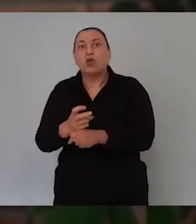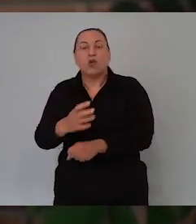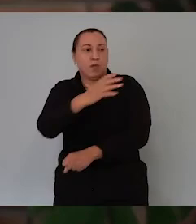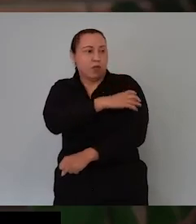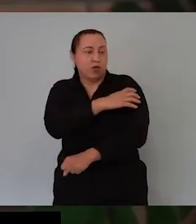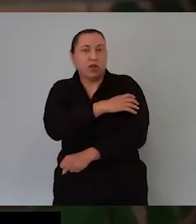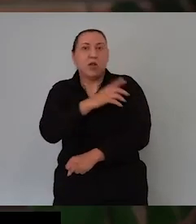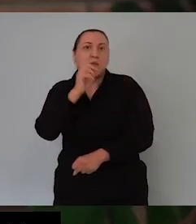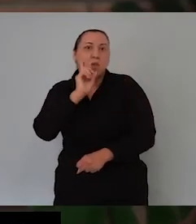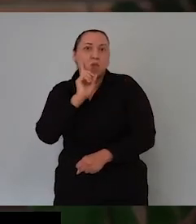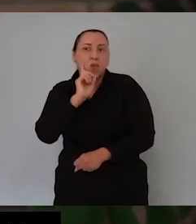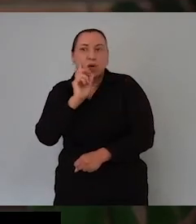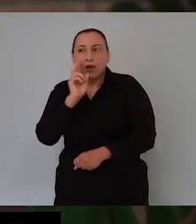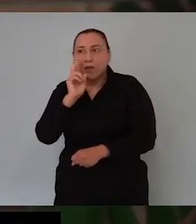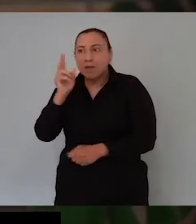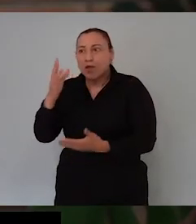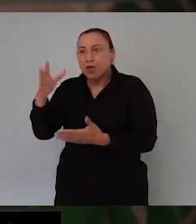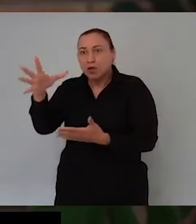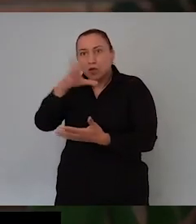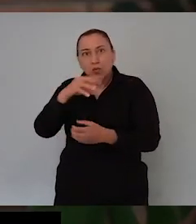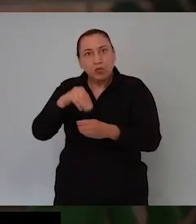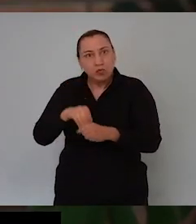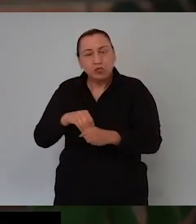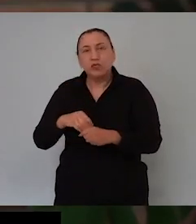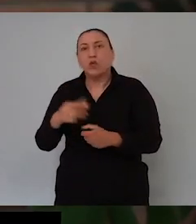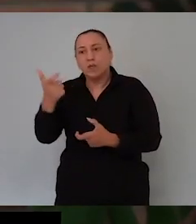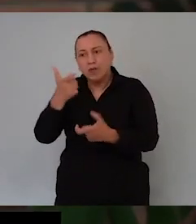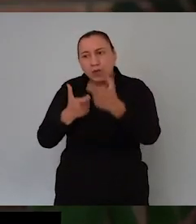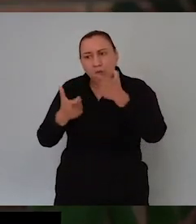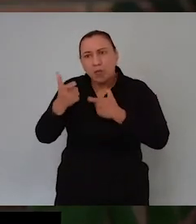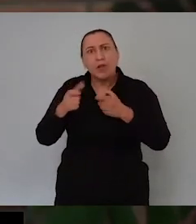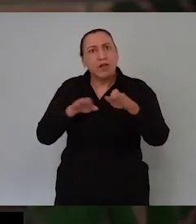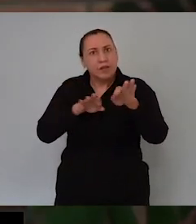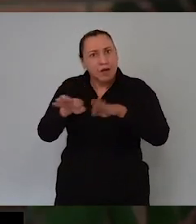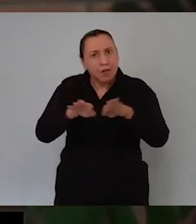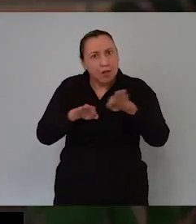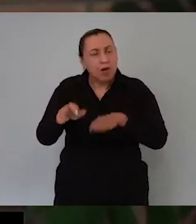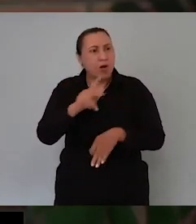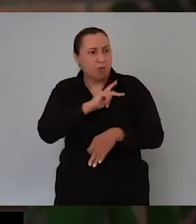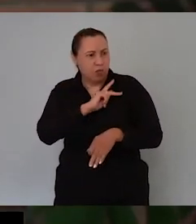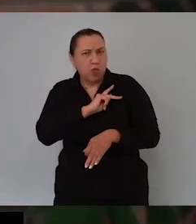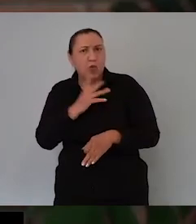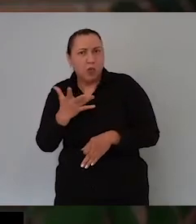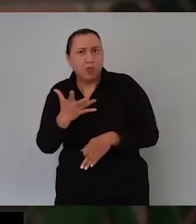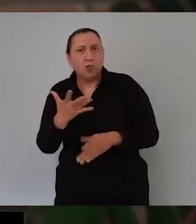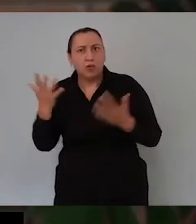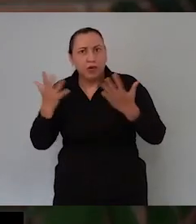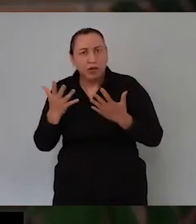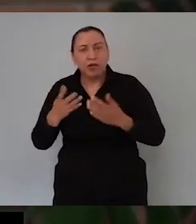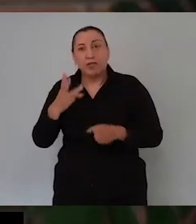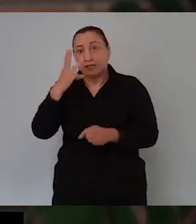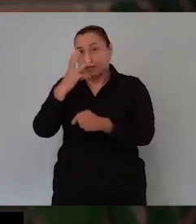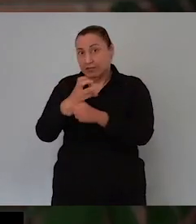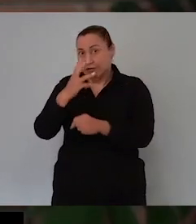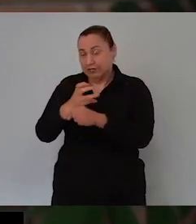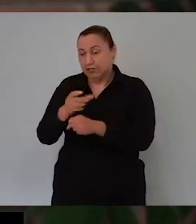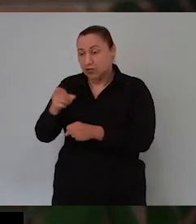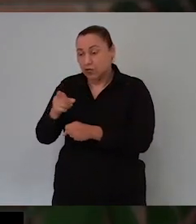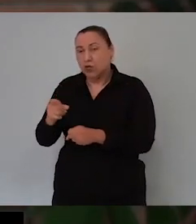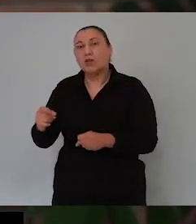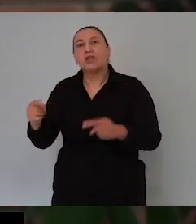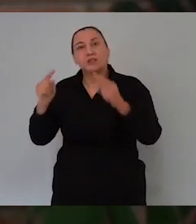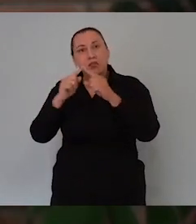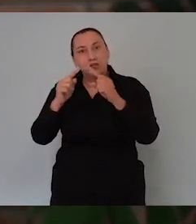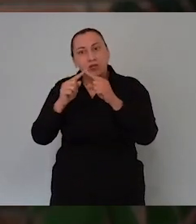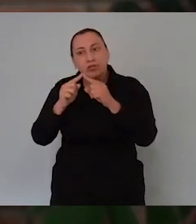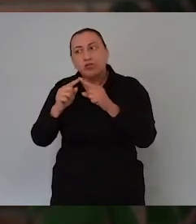trabajadoras. Segundo, empoderamiento de las mujeres a través de la inclusión financiera e incentivos para que trabajen y produzcan cada